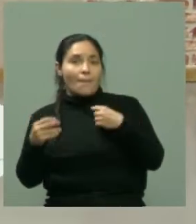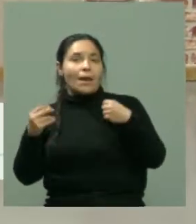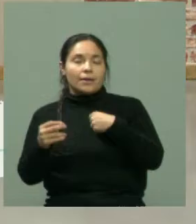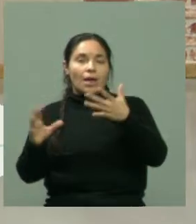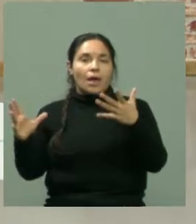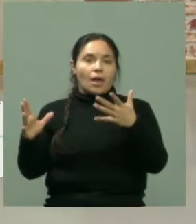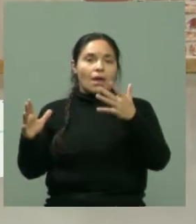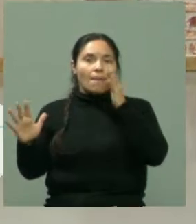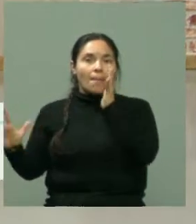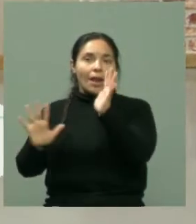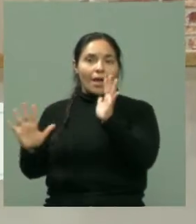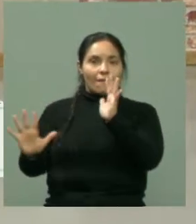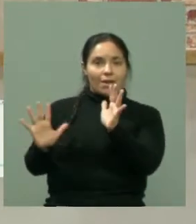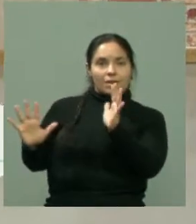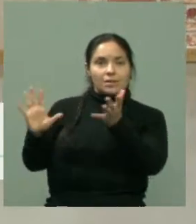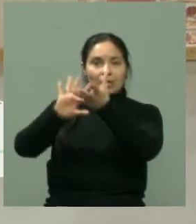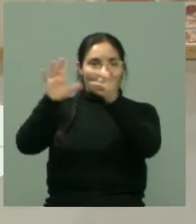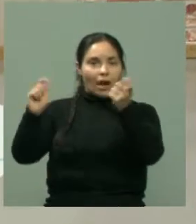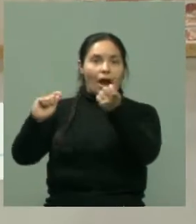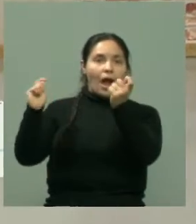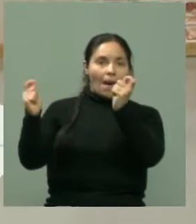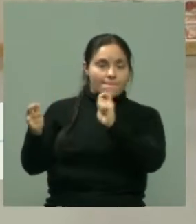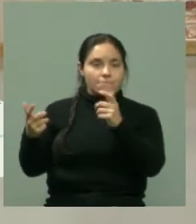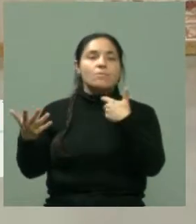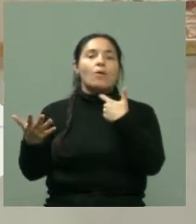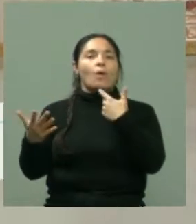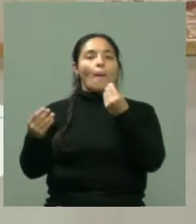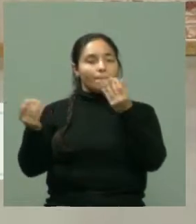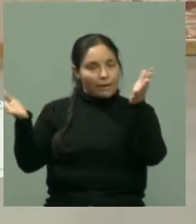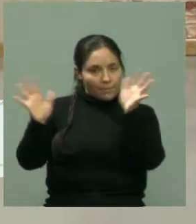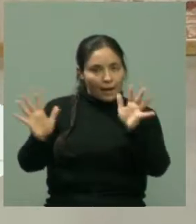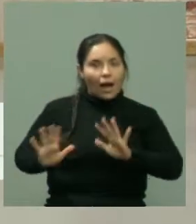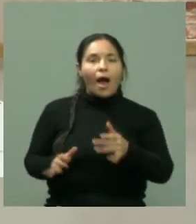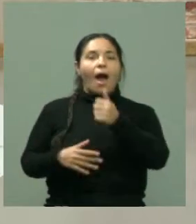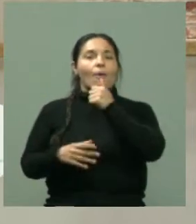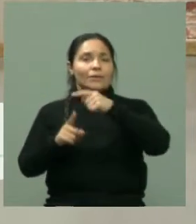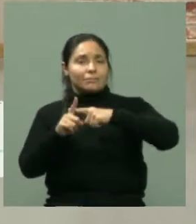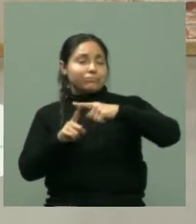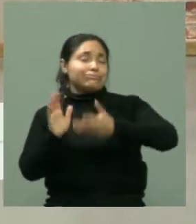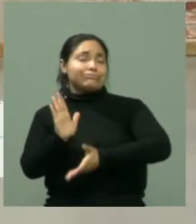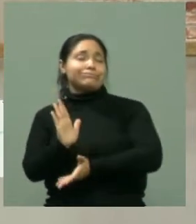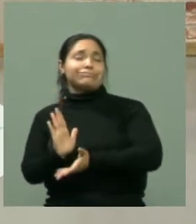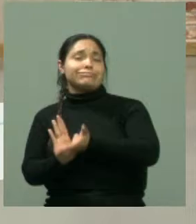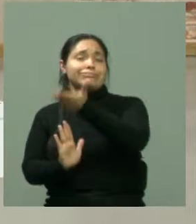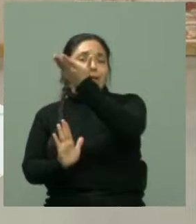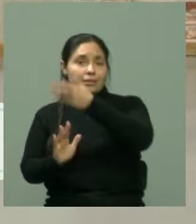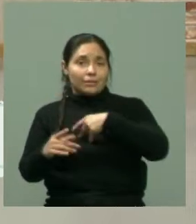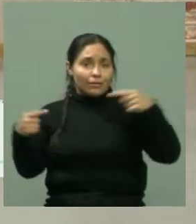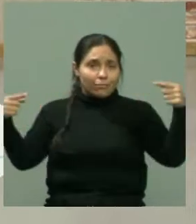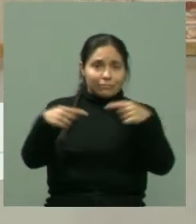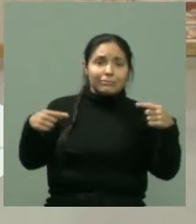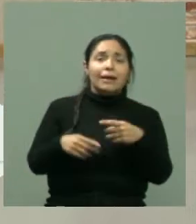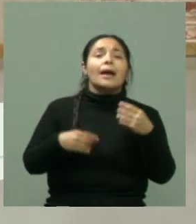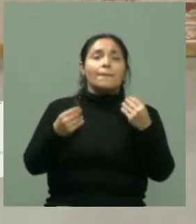cambio climático, infraestructura o acondicionarnos al aumento de la temperatura va a producir que